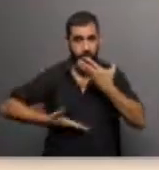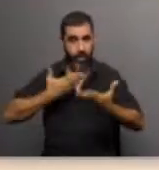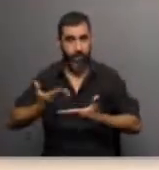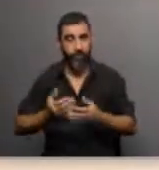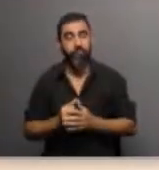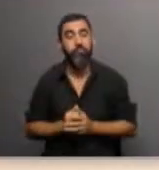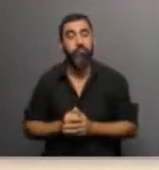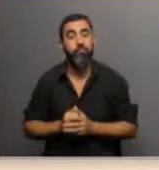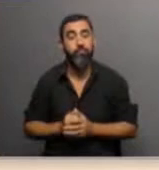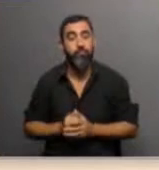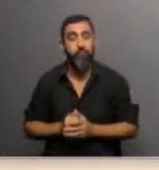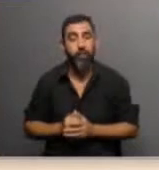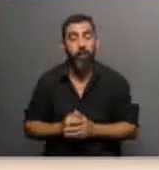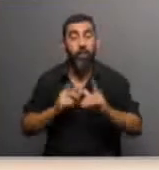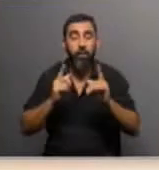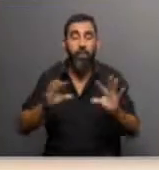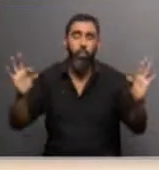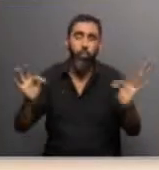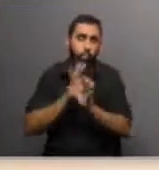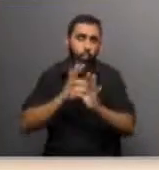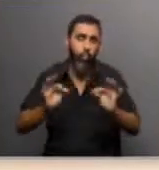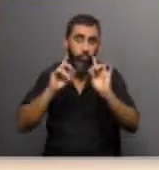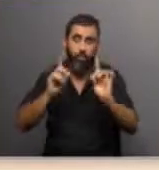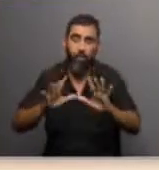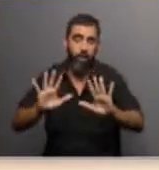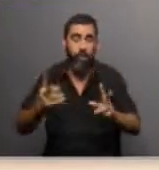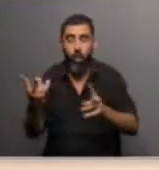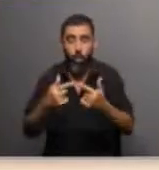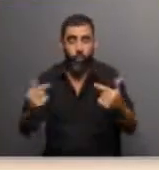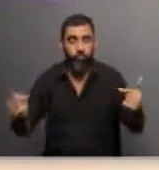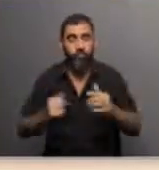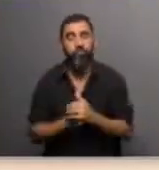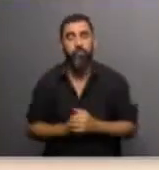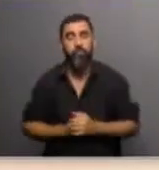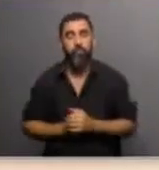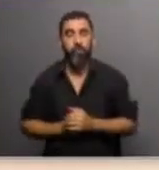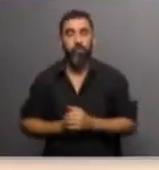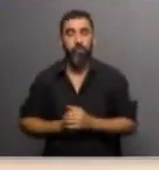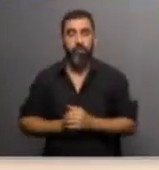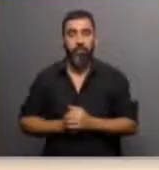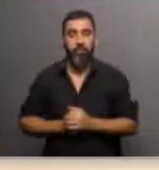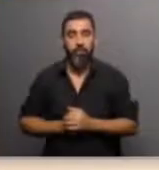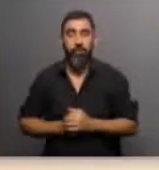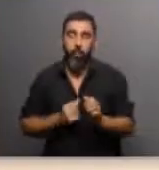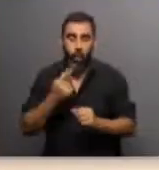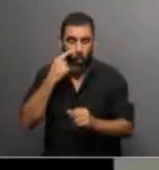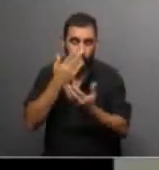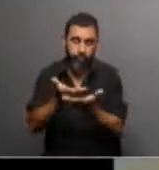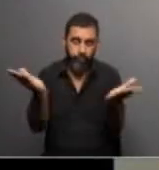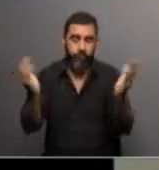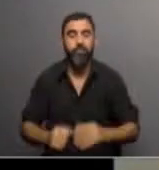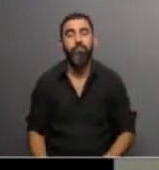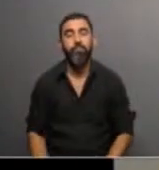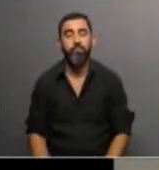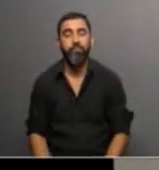bueno, además músico en esas dos facetas. A ver, lo podemos conocer.